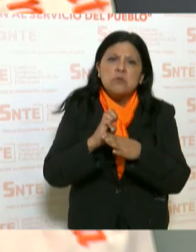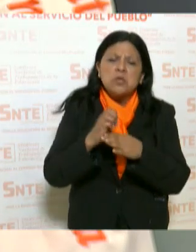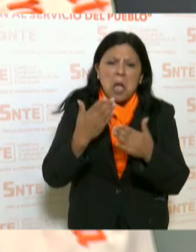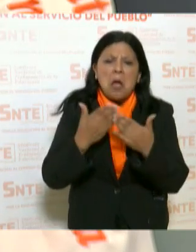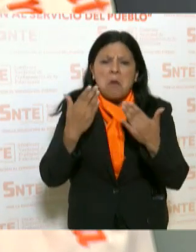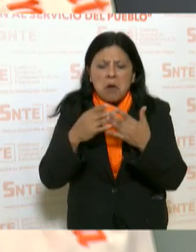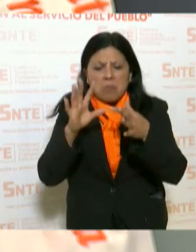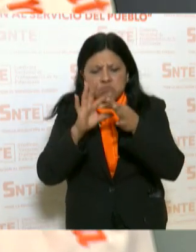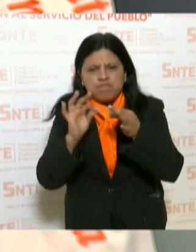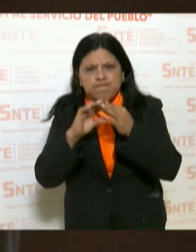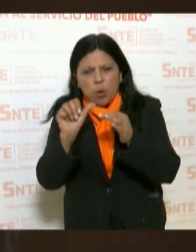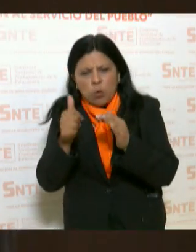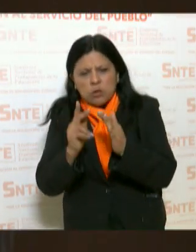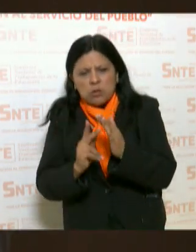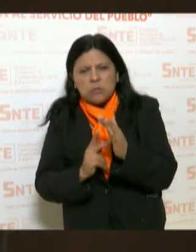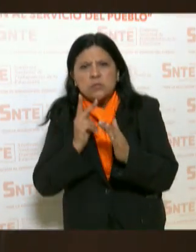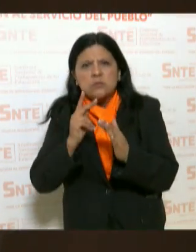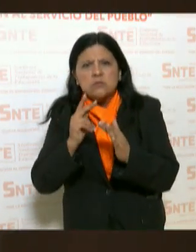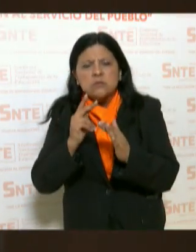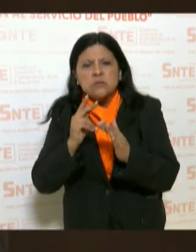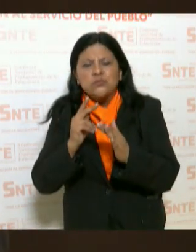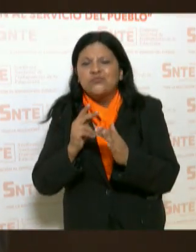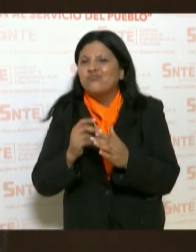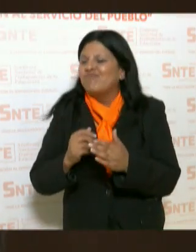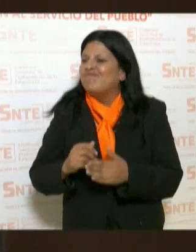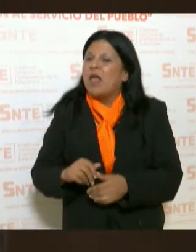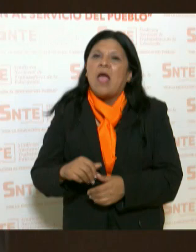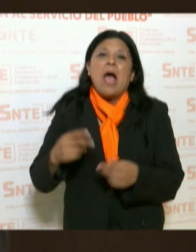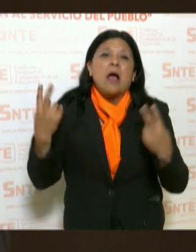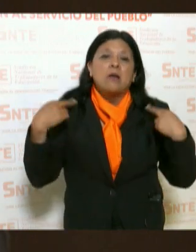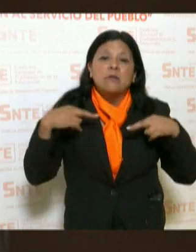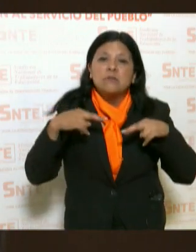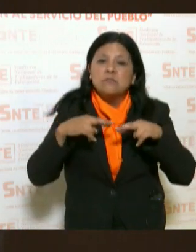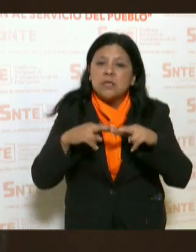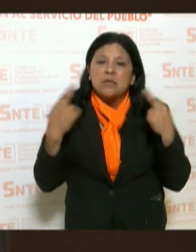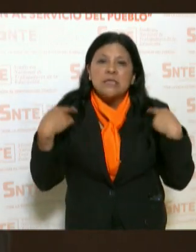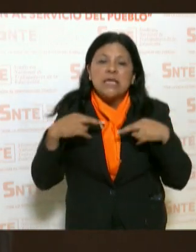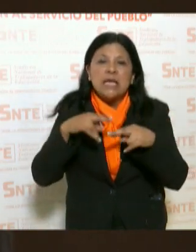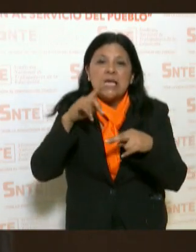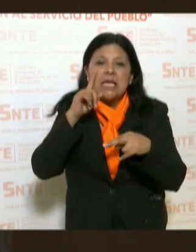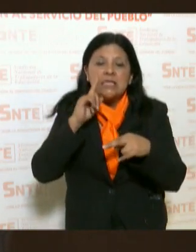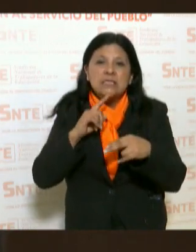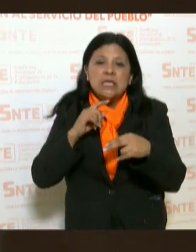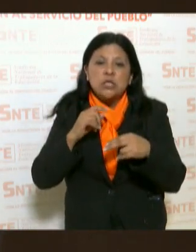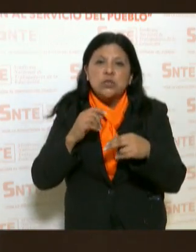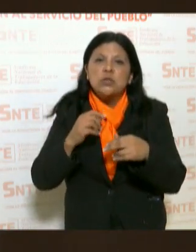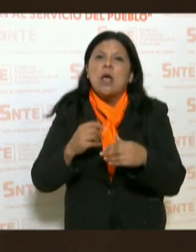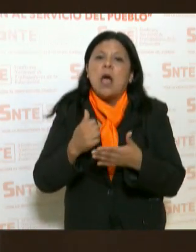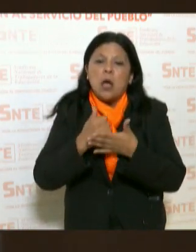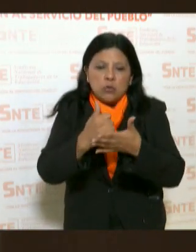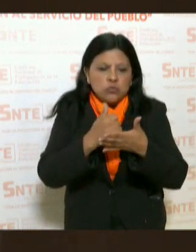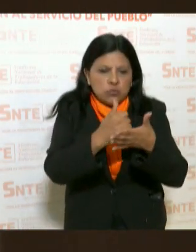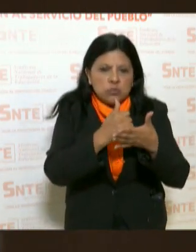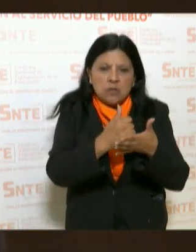es apoyar a los maestros, nuevos contenidos en los libros de texto,